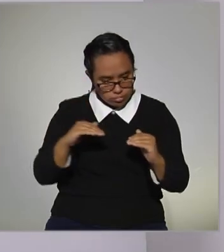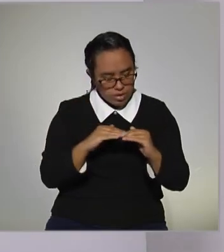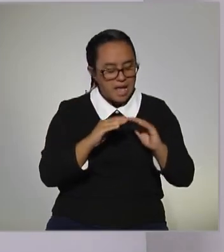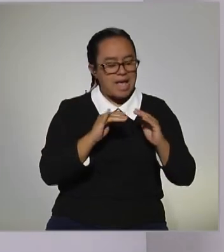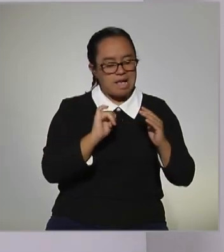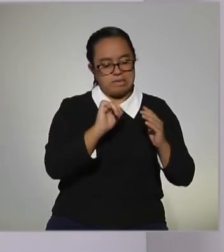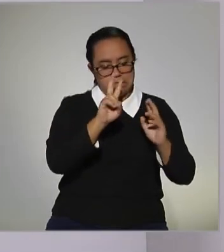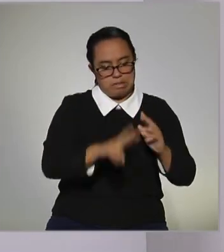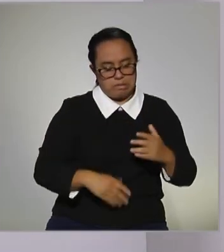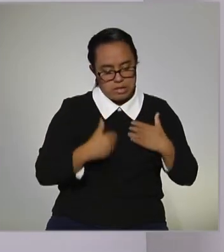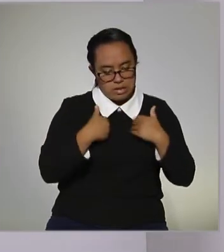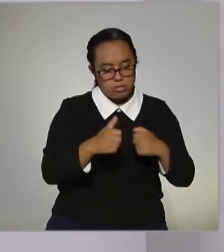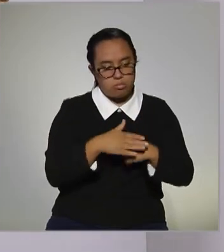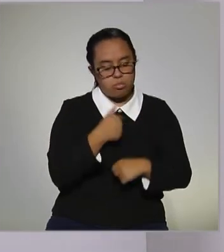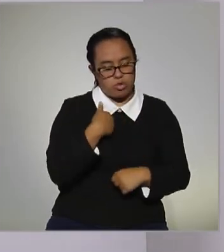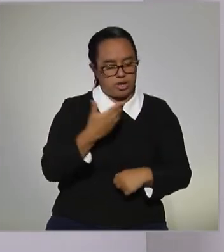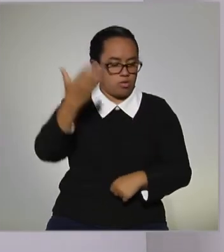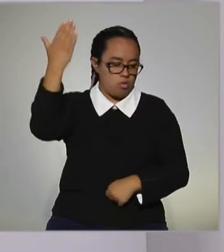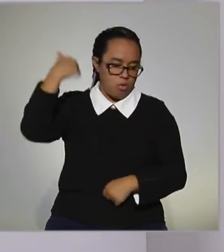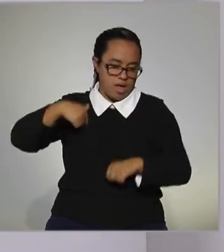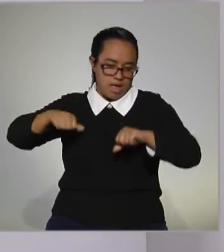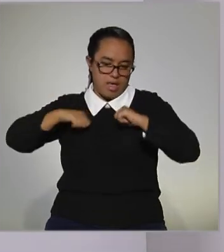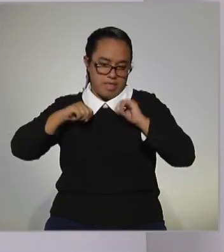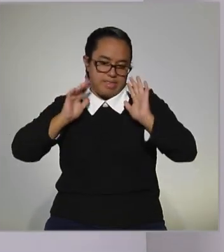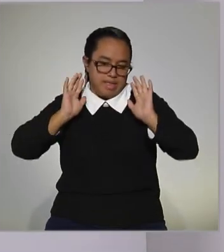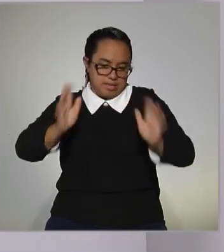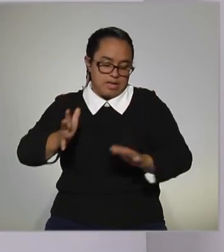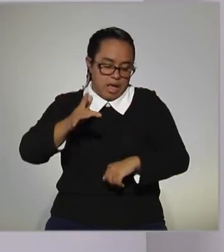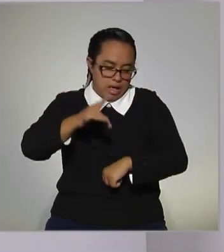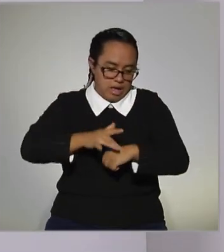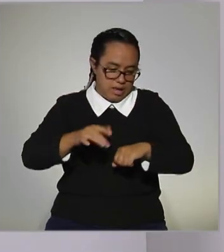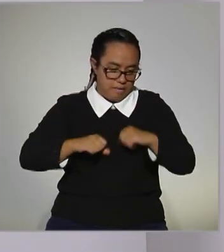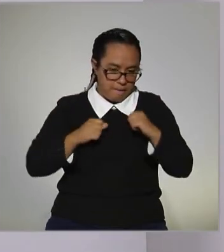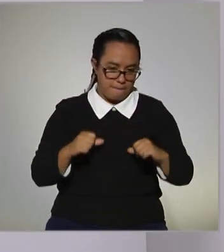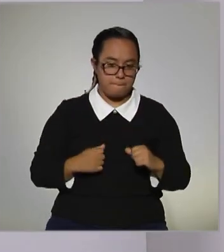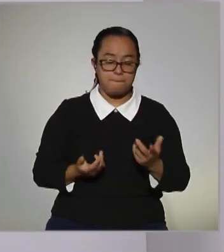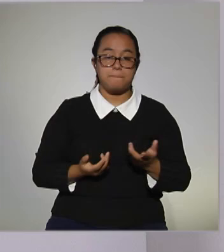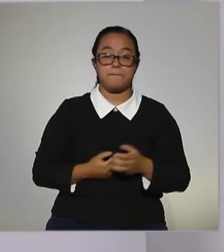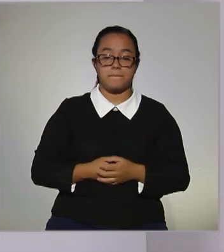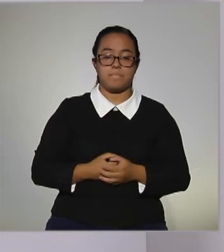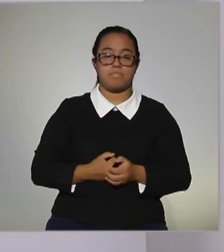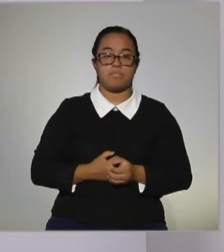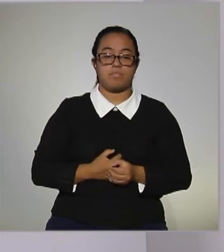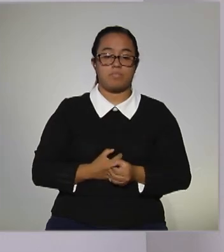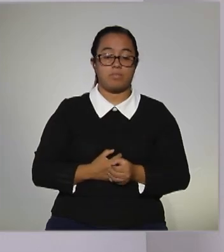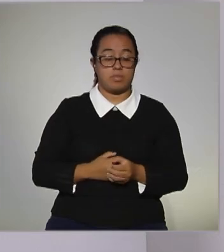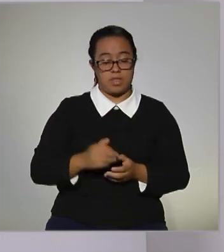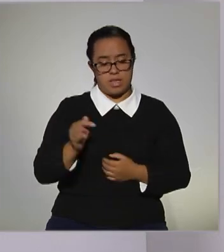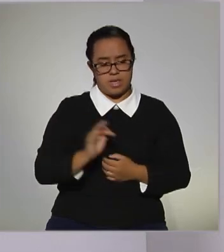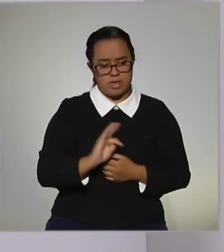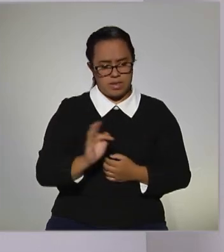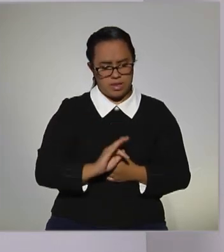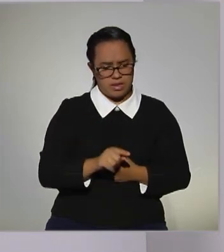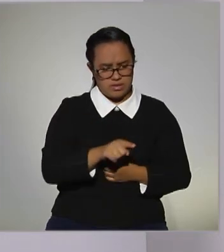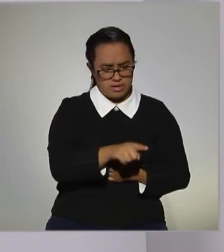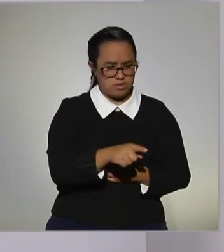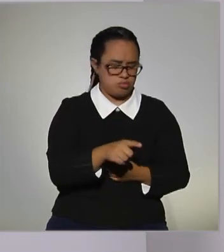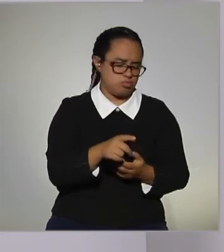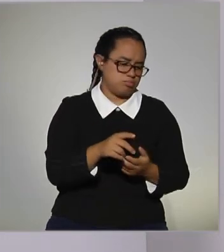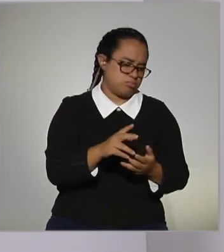Y entonces cambia esa dinámica, ¿no? Esta cuestión de con los hijos es, tú a lo mejor no comprendes lo que es un